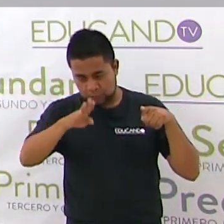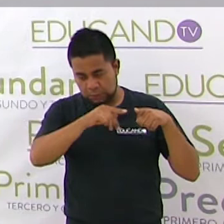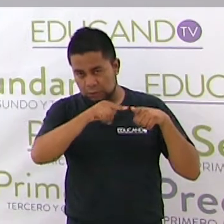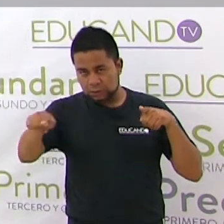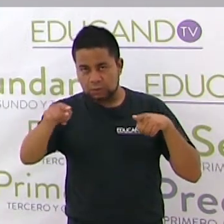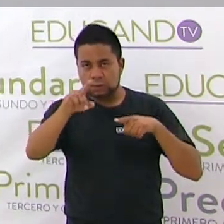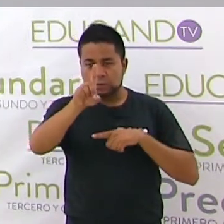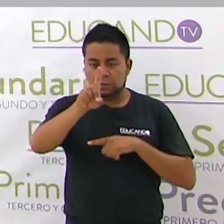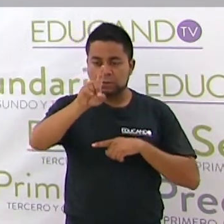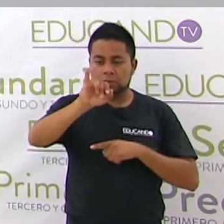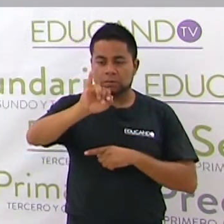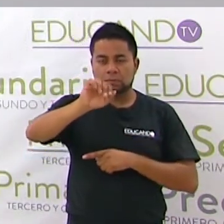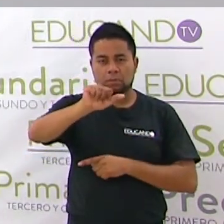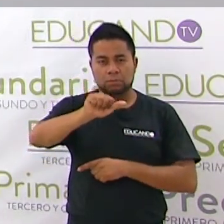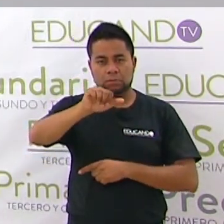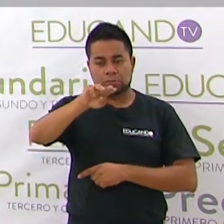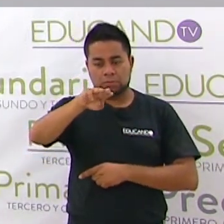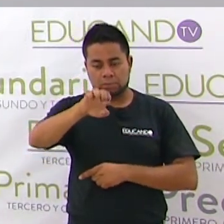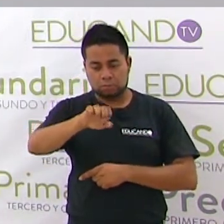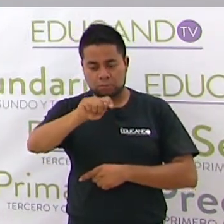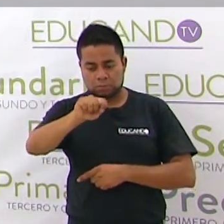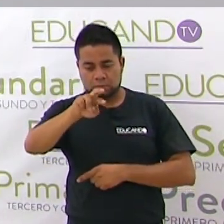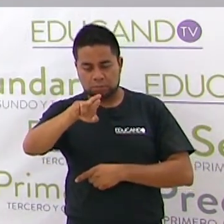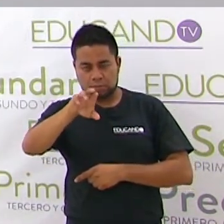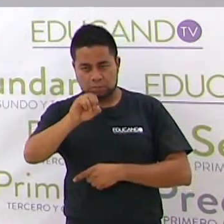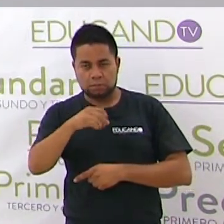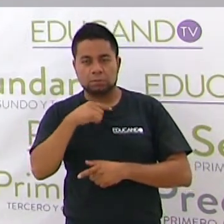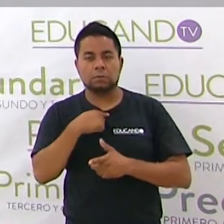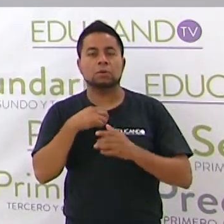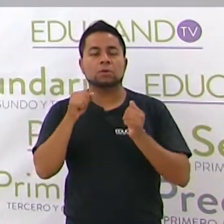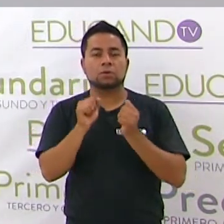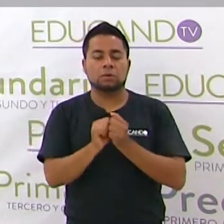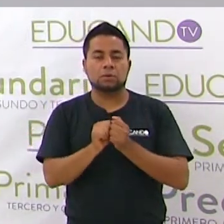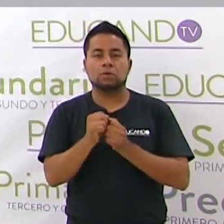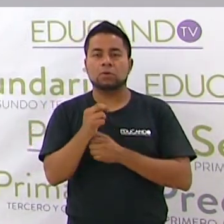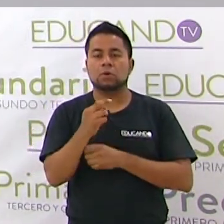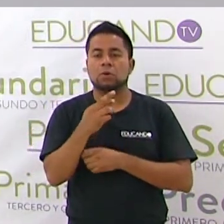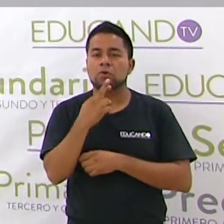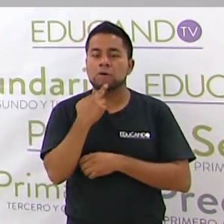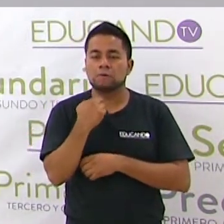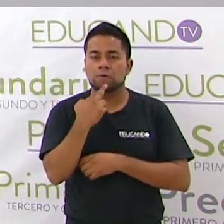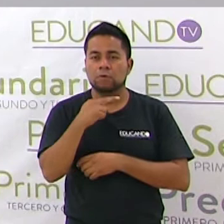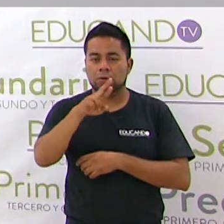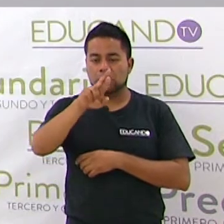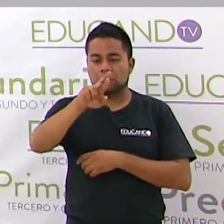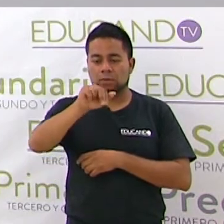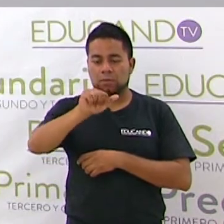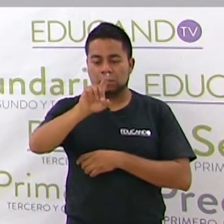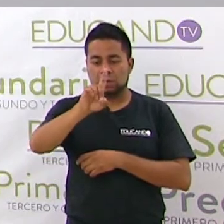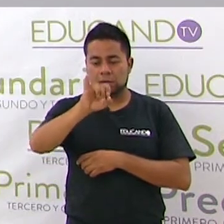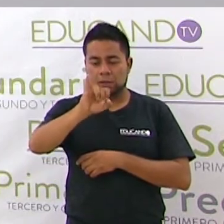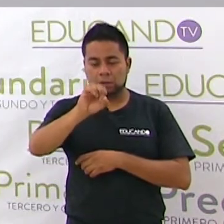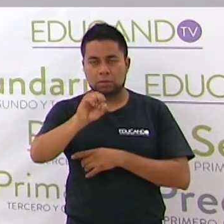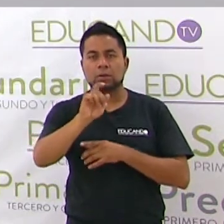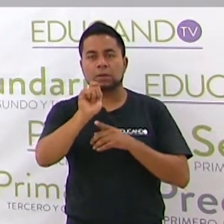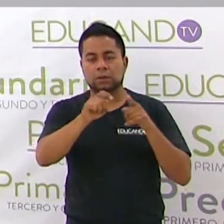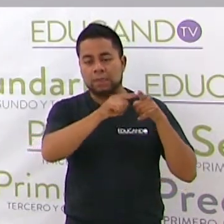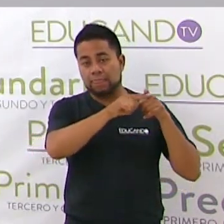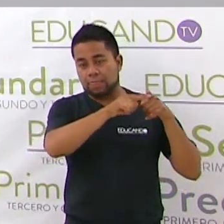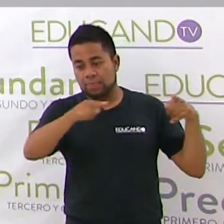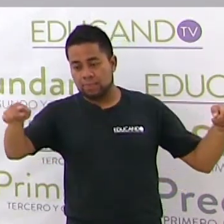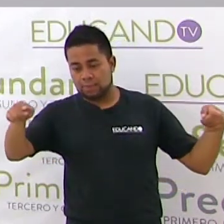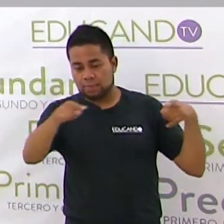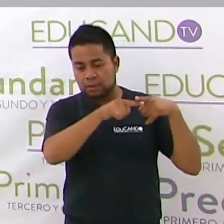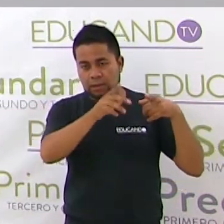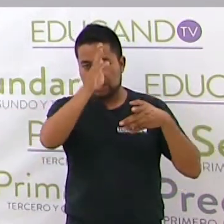Y también tiene un radio, voy a marcarlo acá con rojo. El radio es la mitad